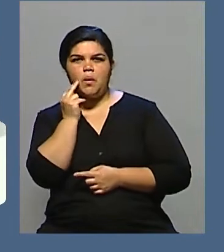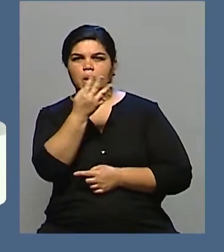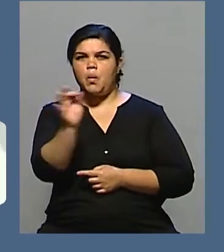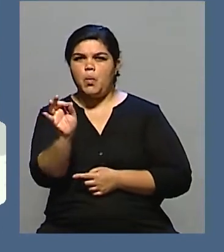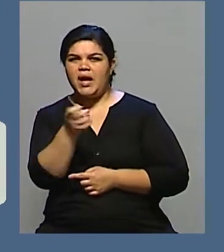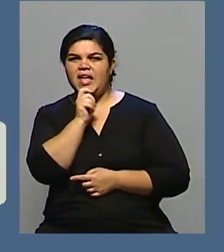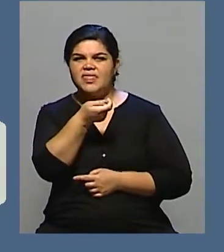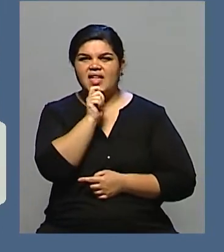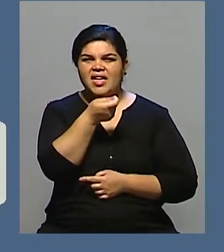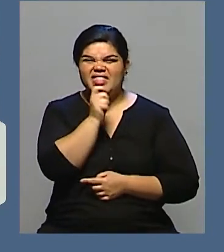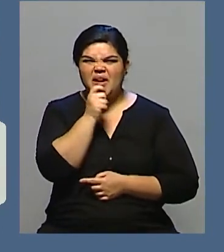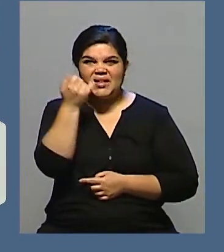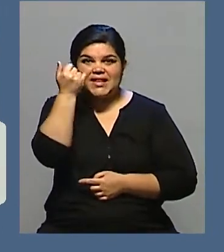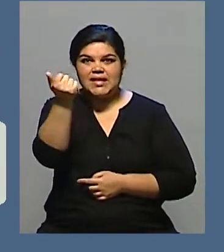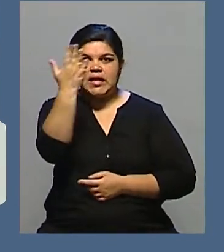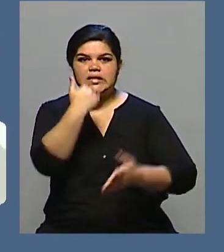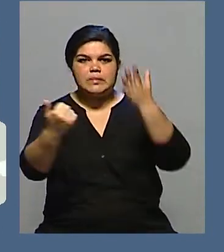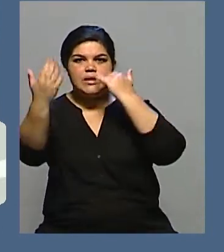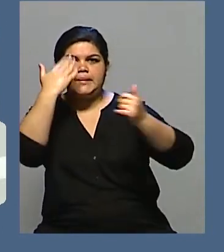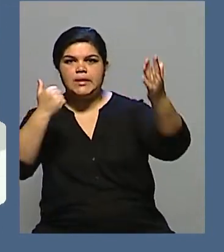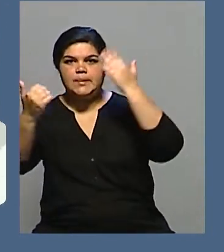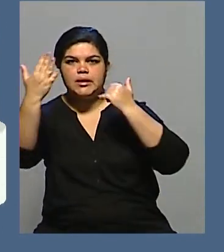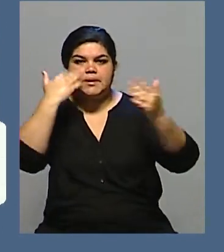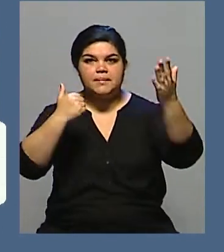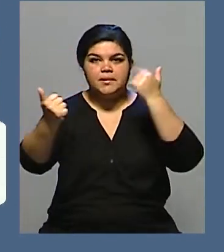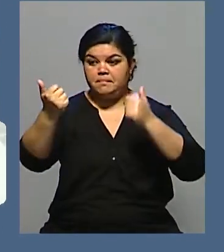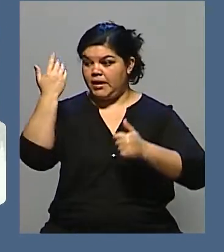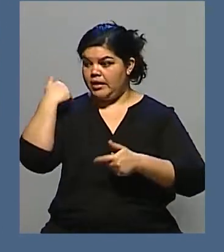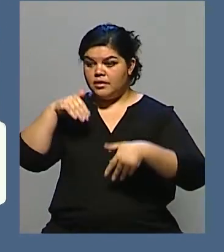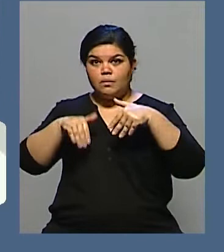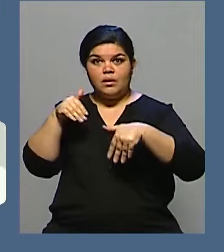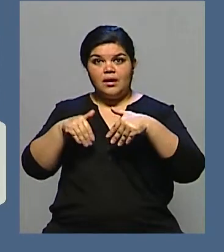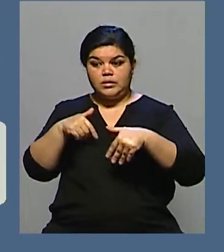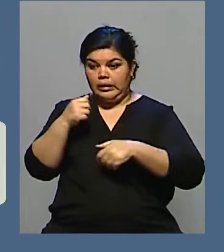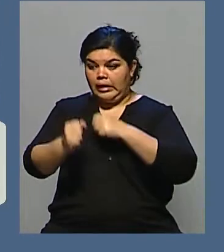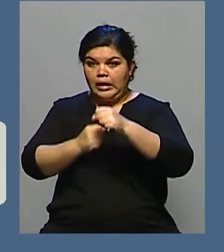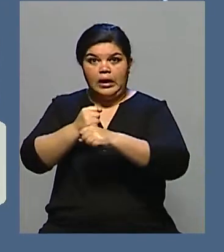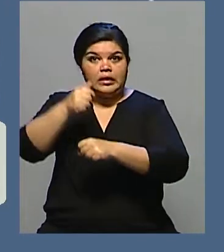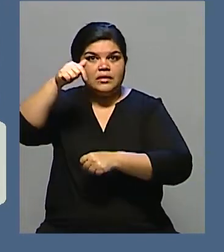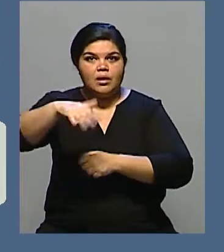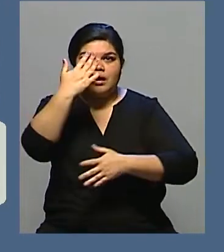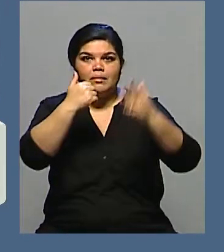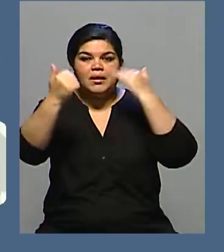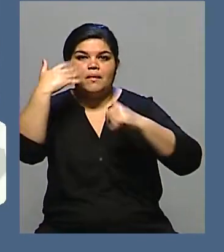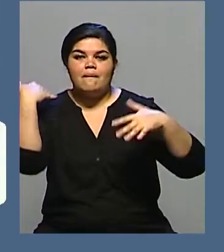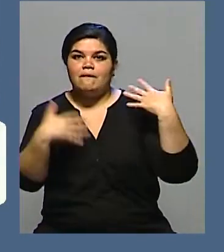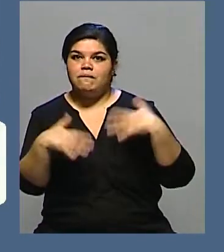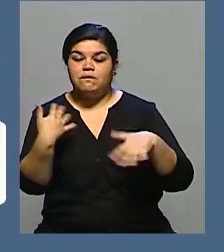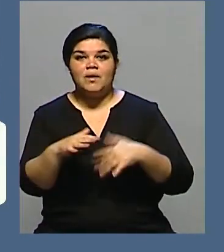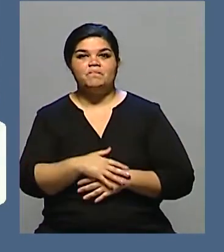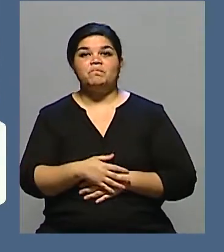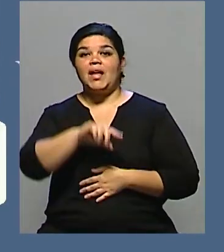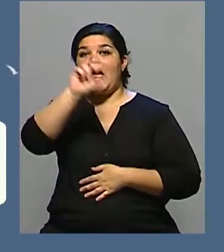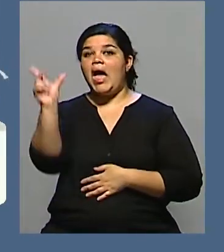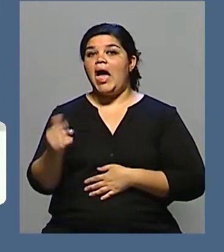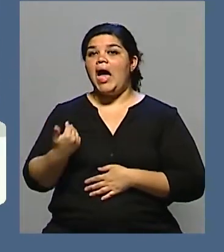las desde el comienzo de las elecciones. En la Argentina, especialmente, todos creen que